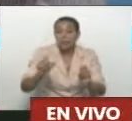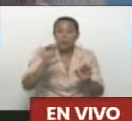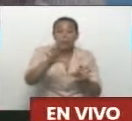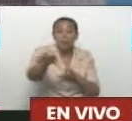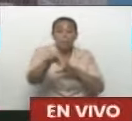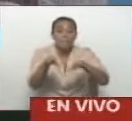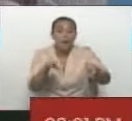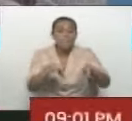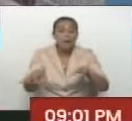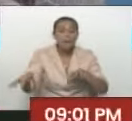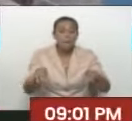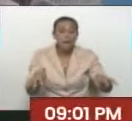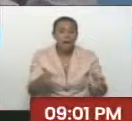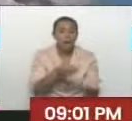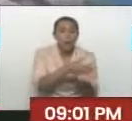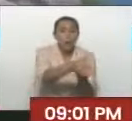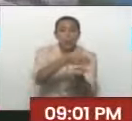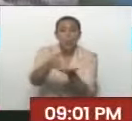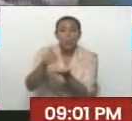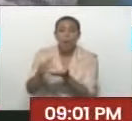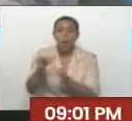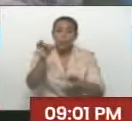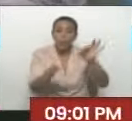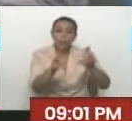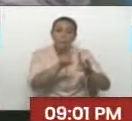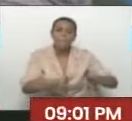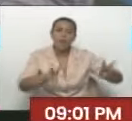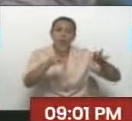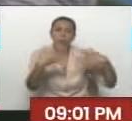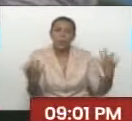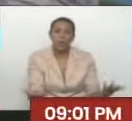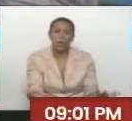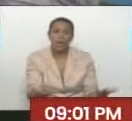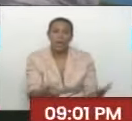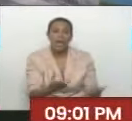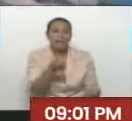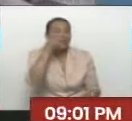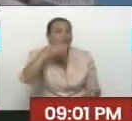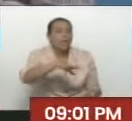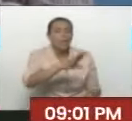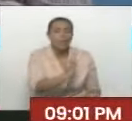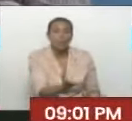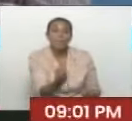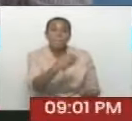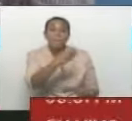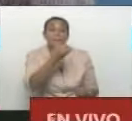clasificar y hacer juicio de valor con respecto a